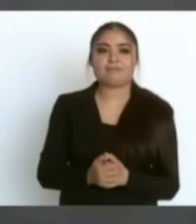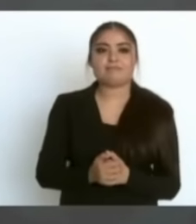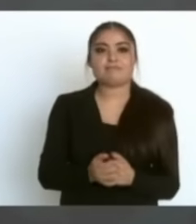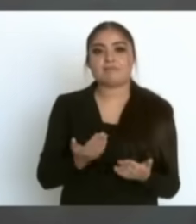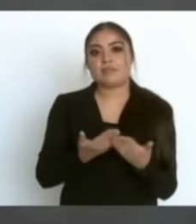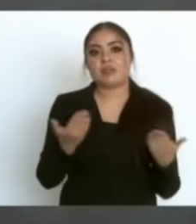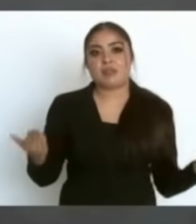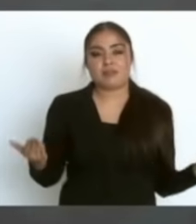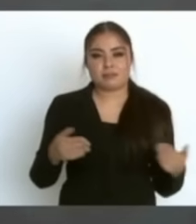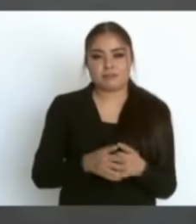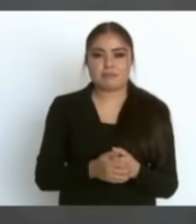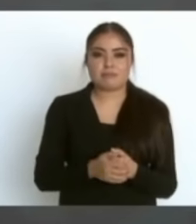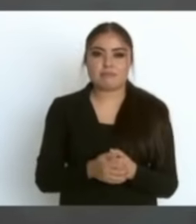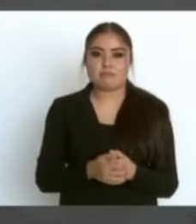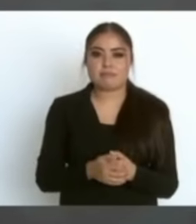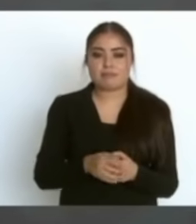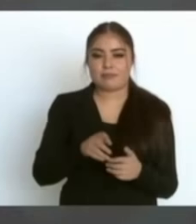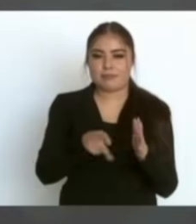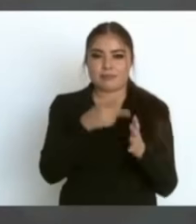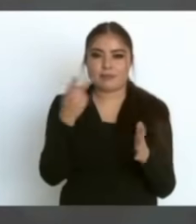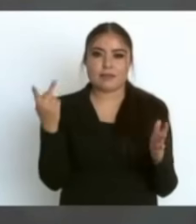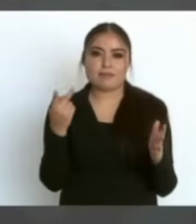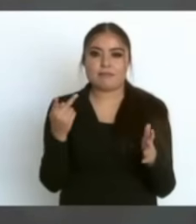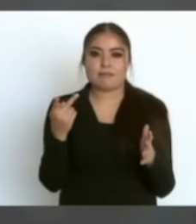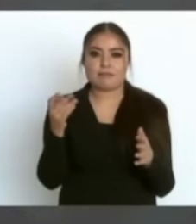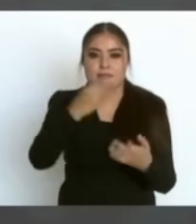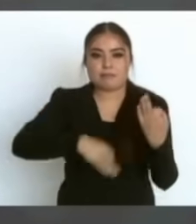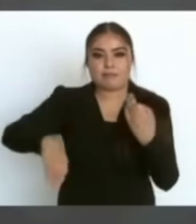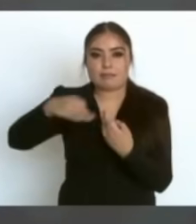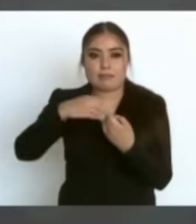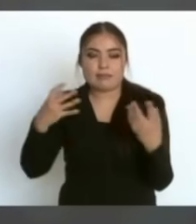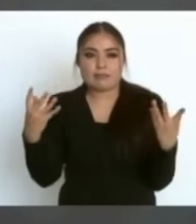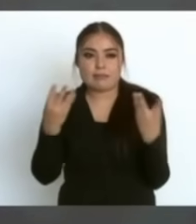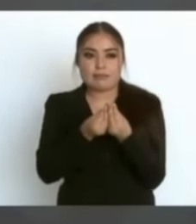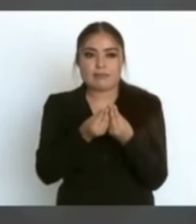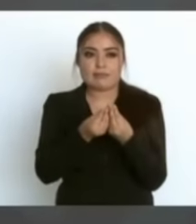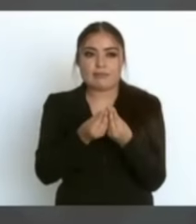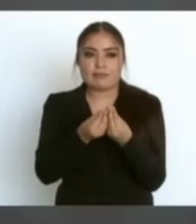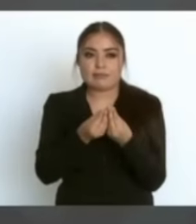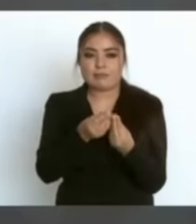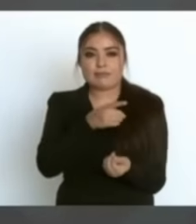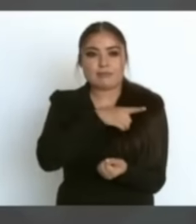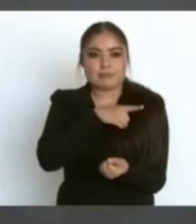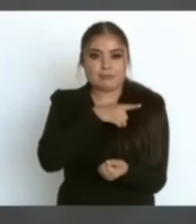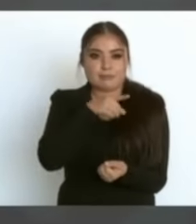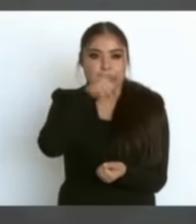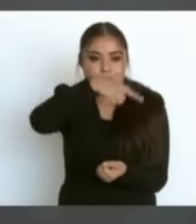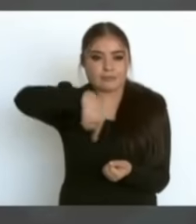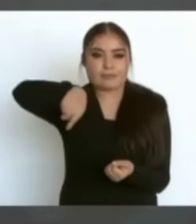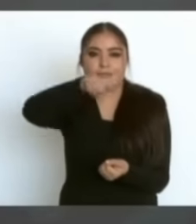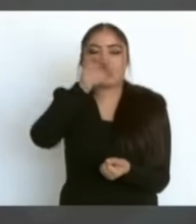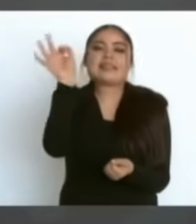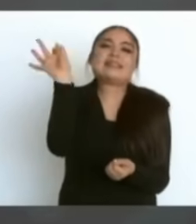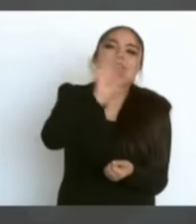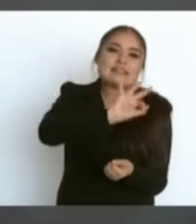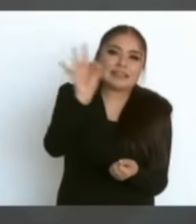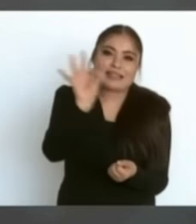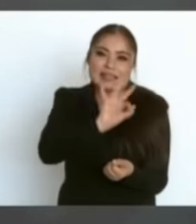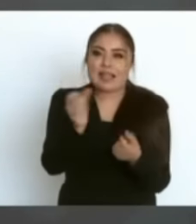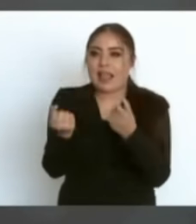ahora de nuevo todos juntos tiene que haber diferencias